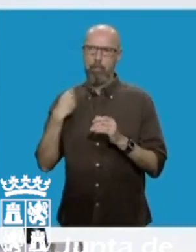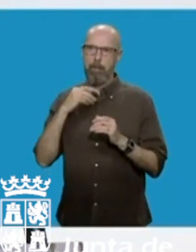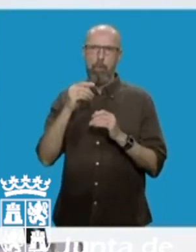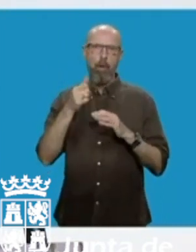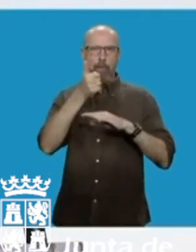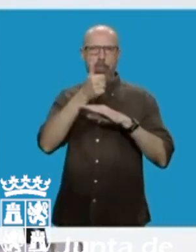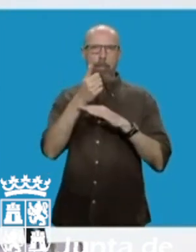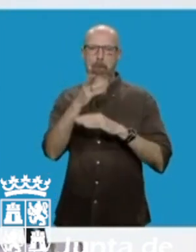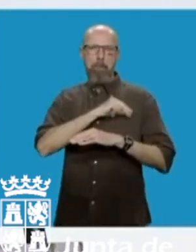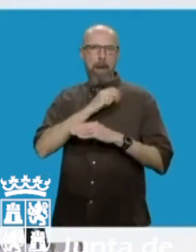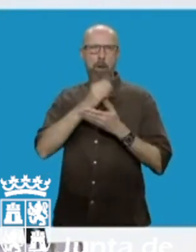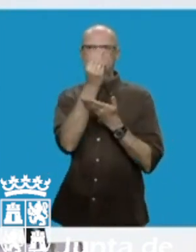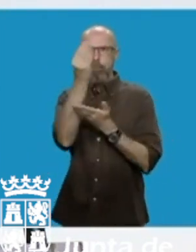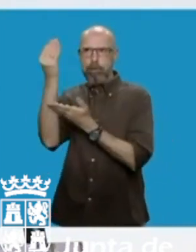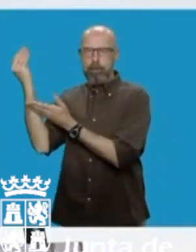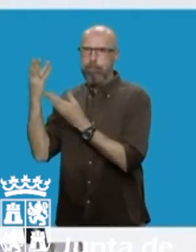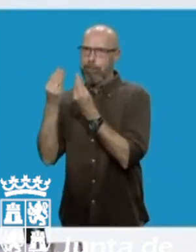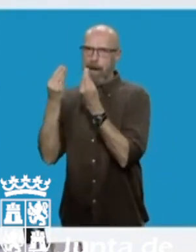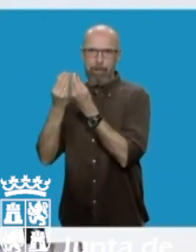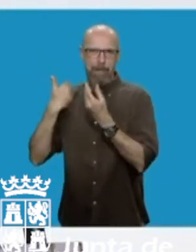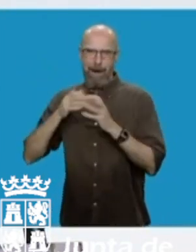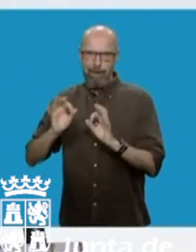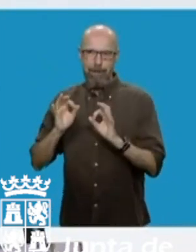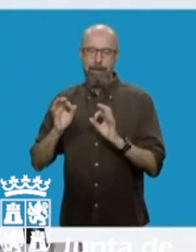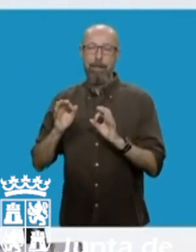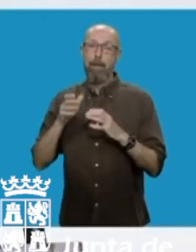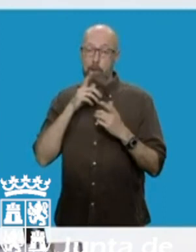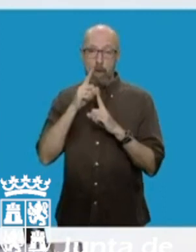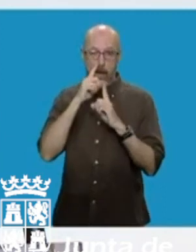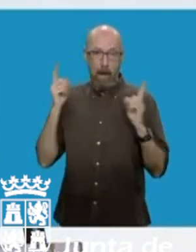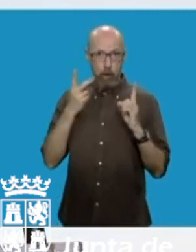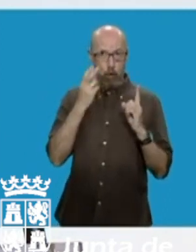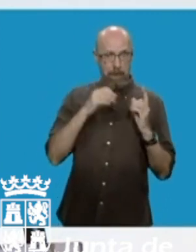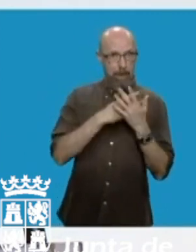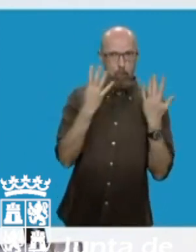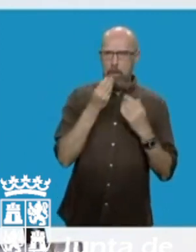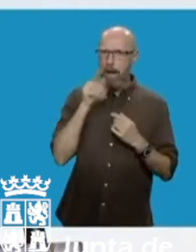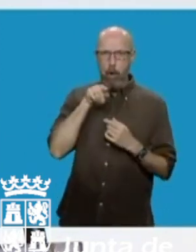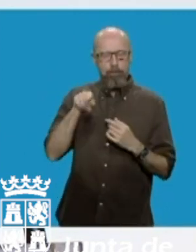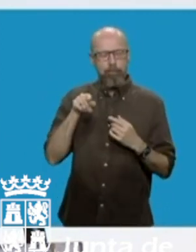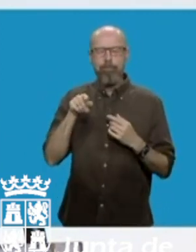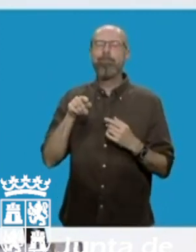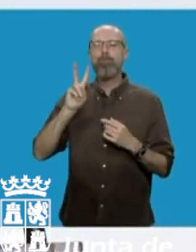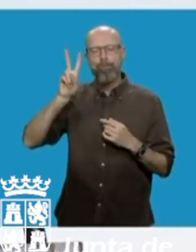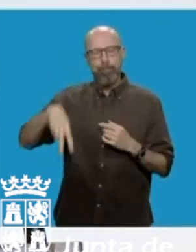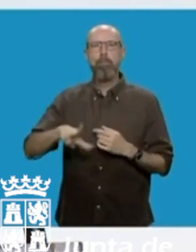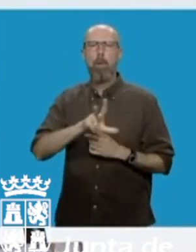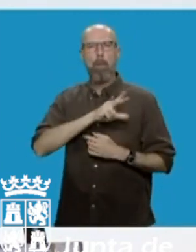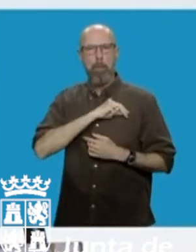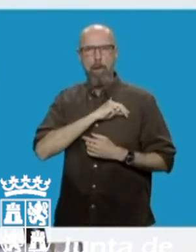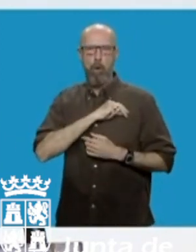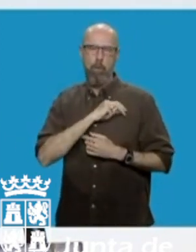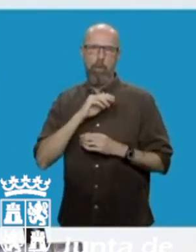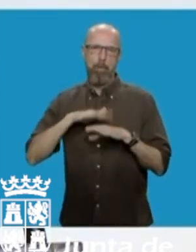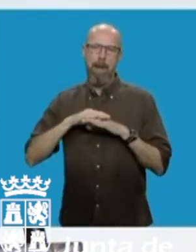clubes más ejemplares de nuestra comunidad. Así que, por su gran año, el 2019, bien merece el premio pódium a la mejor